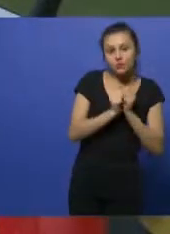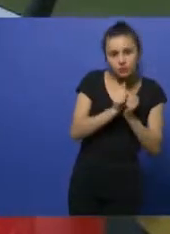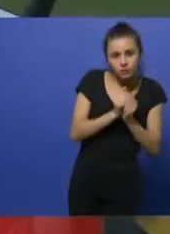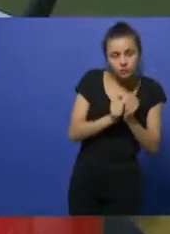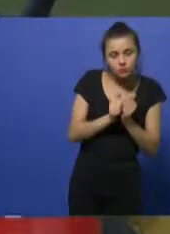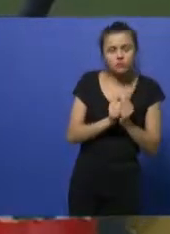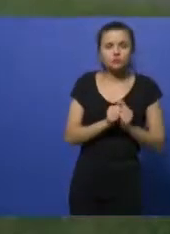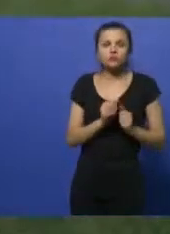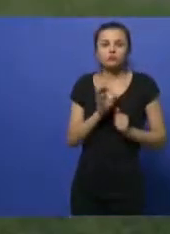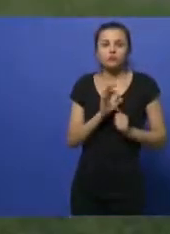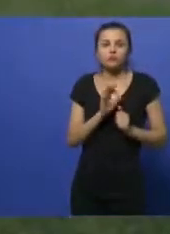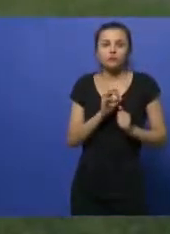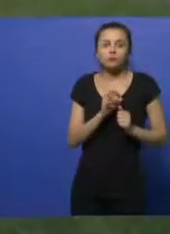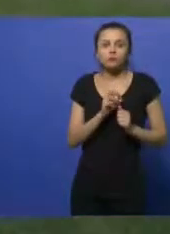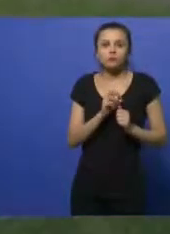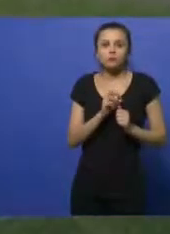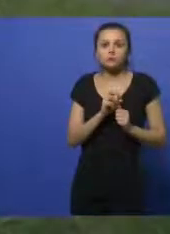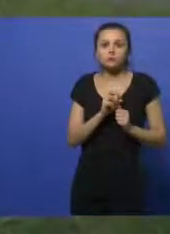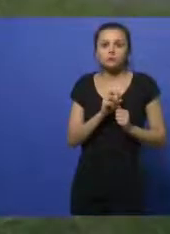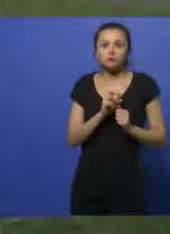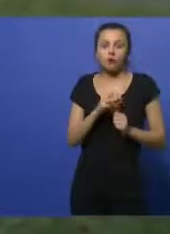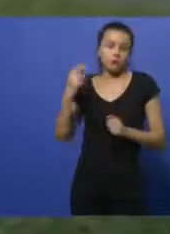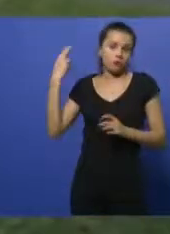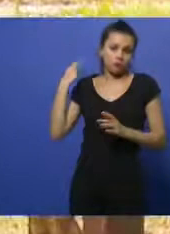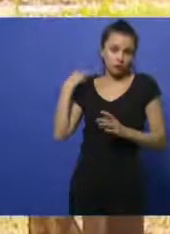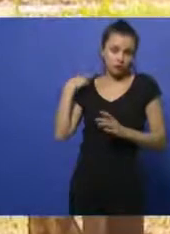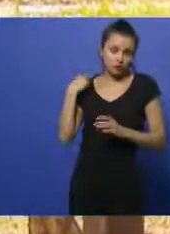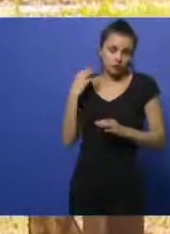tanto el interventor como el jefe o el